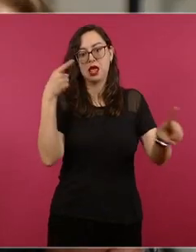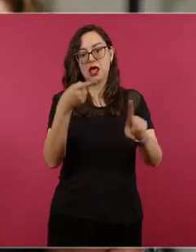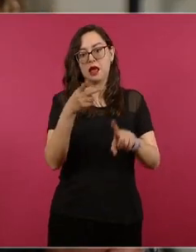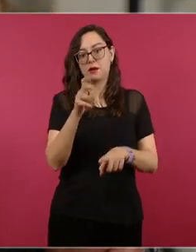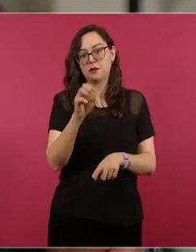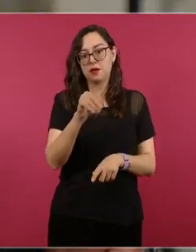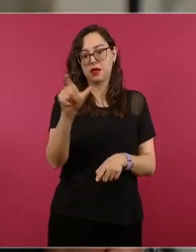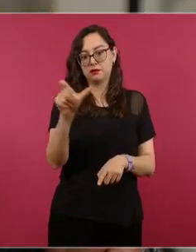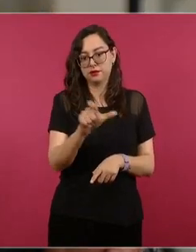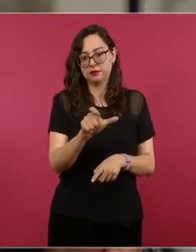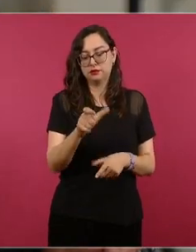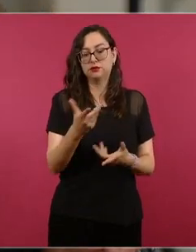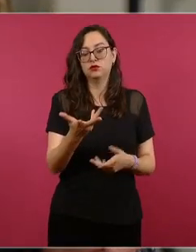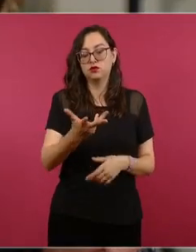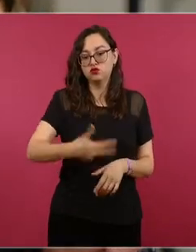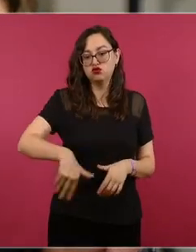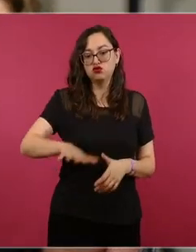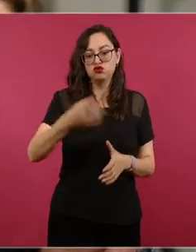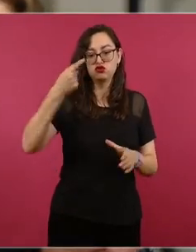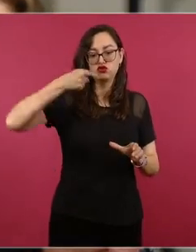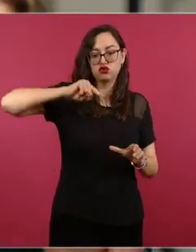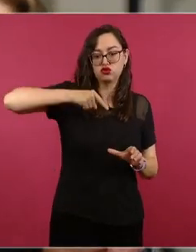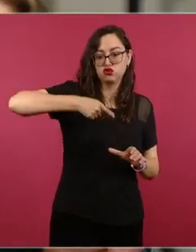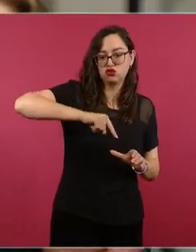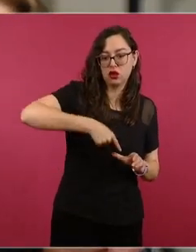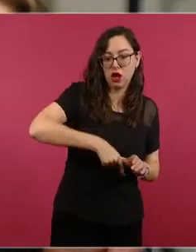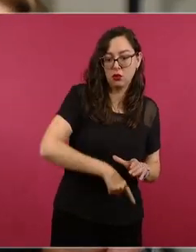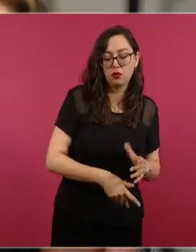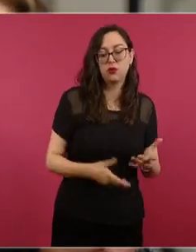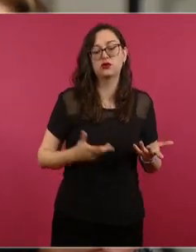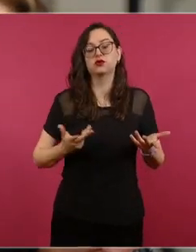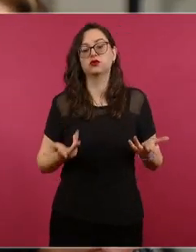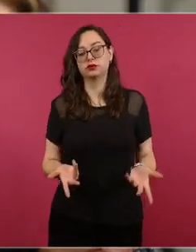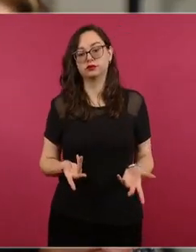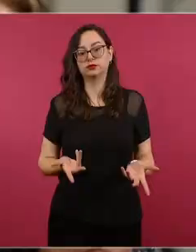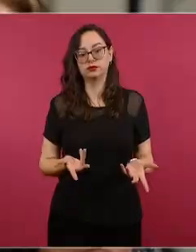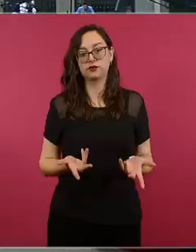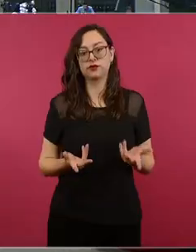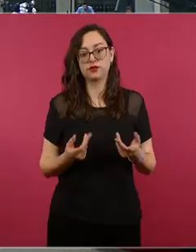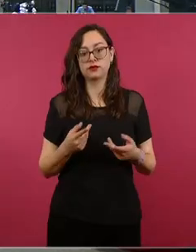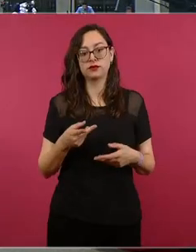exploración de nuevos yacimientos y de exploración y producción. Por